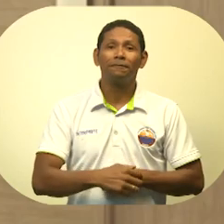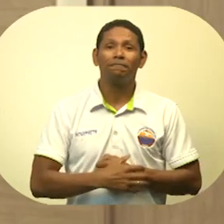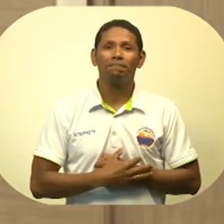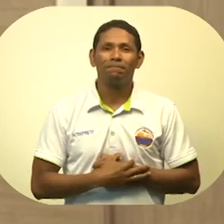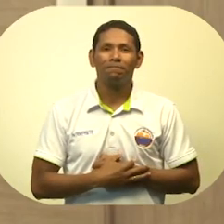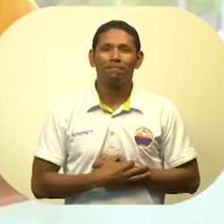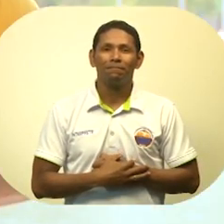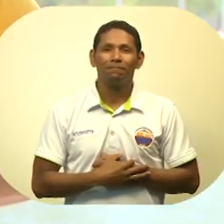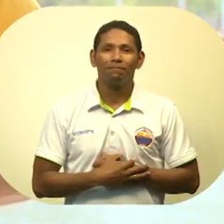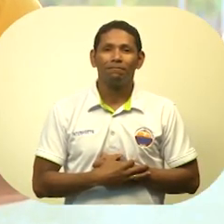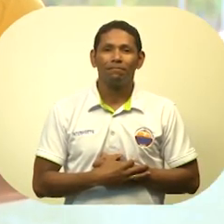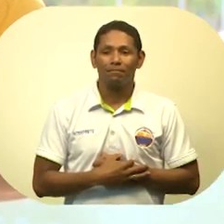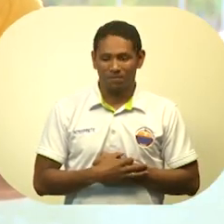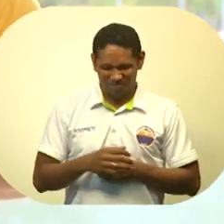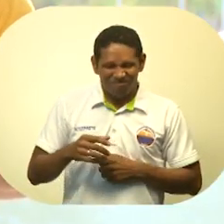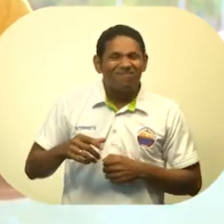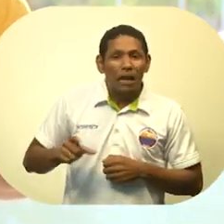sociedad.